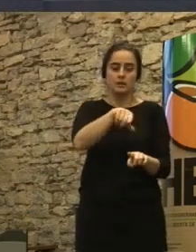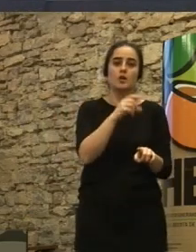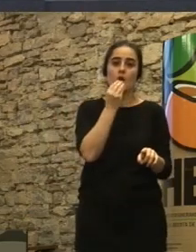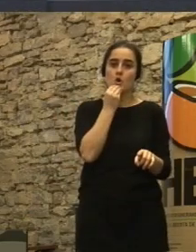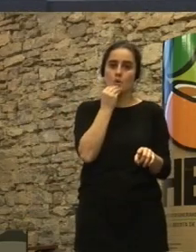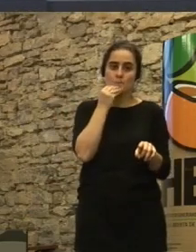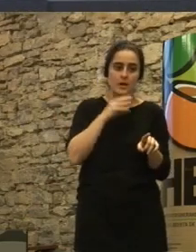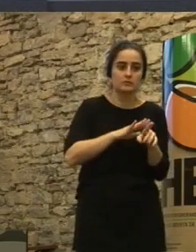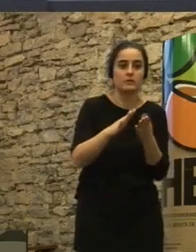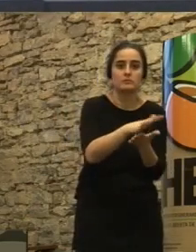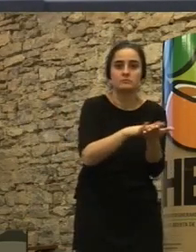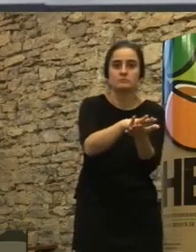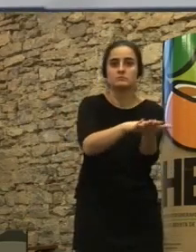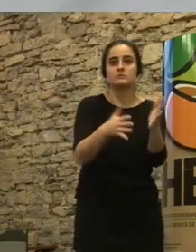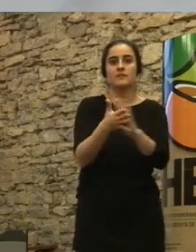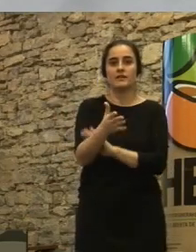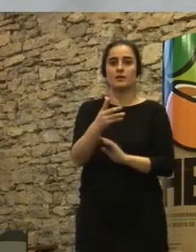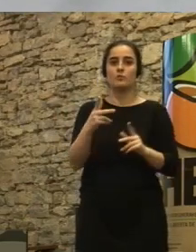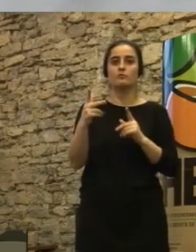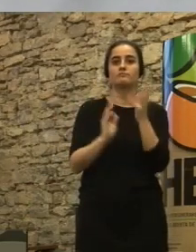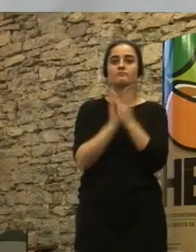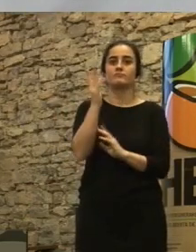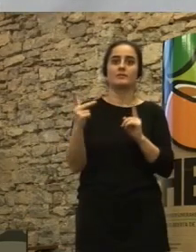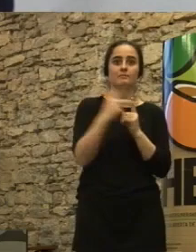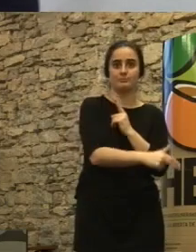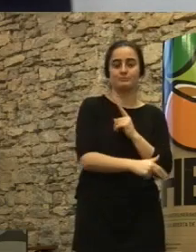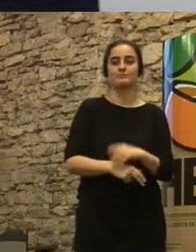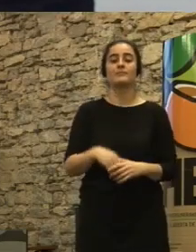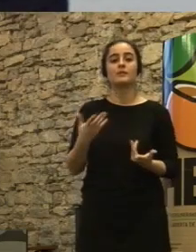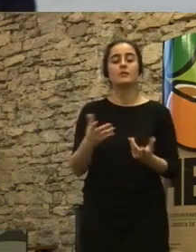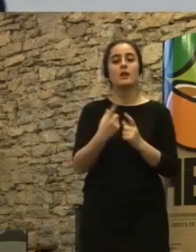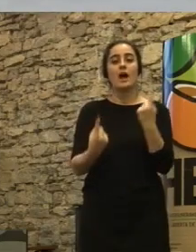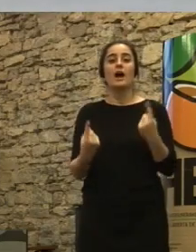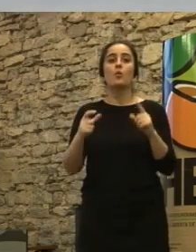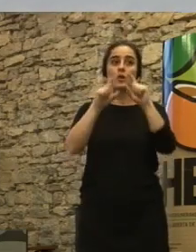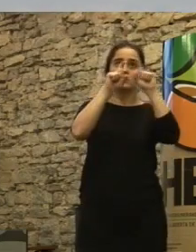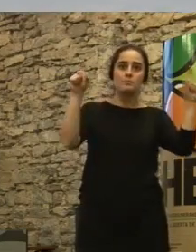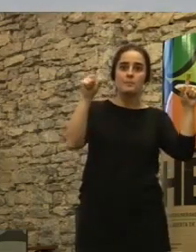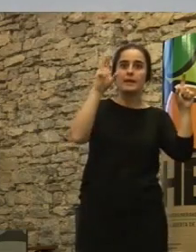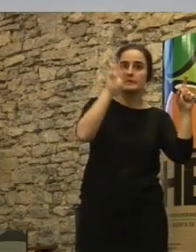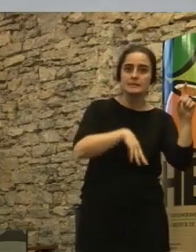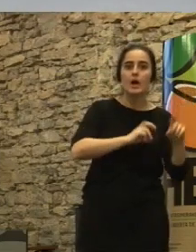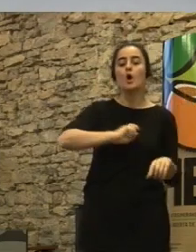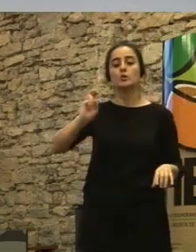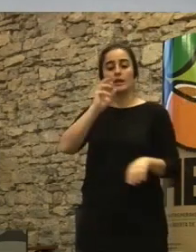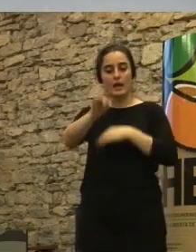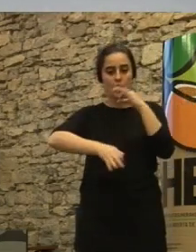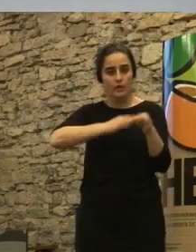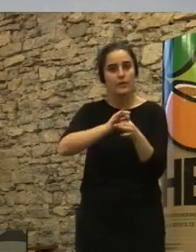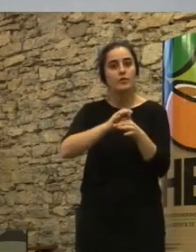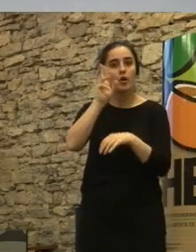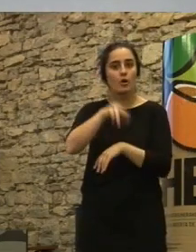las fórmulas son infinitas, hay organizaciones que son catalogadas como empresa, otras son asociaciones, otras son